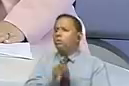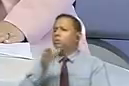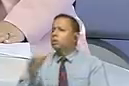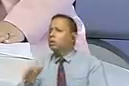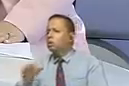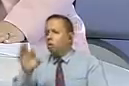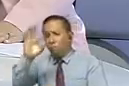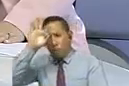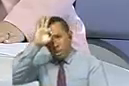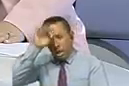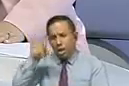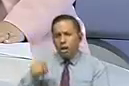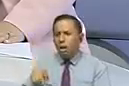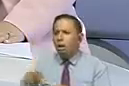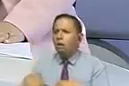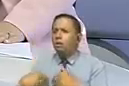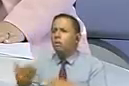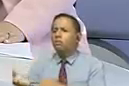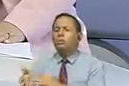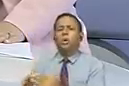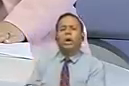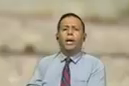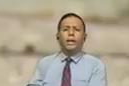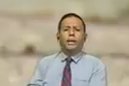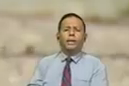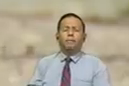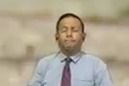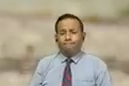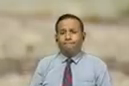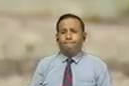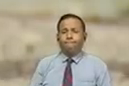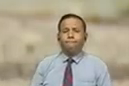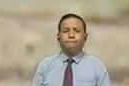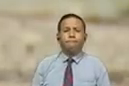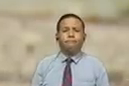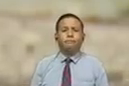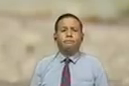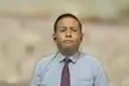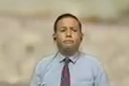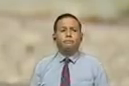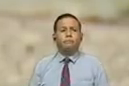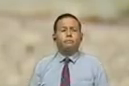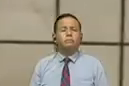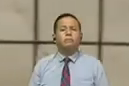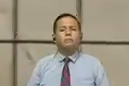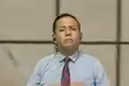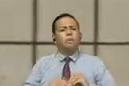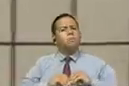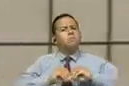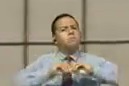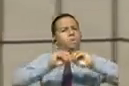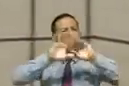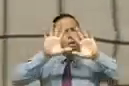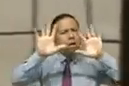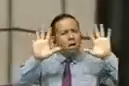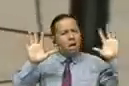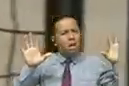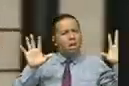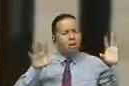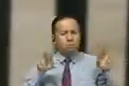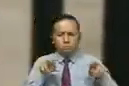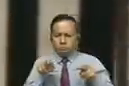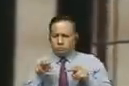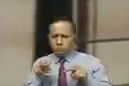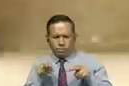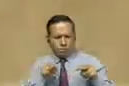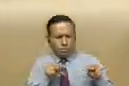morgue para retirar su cuerpo. En el día, ni un alma. Por ello, el doble